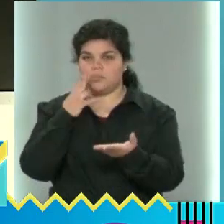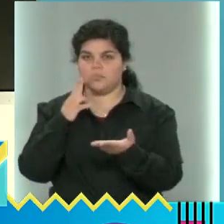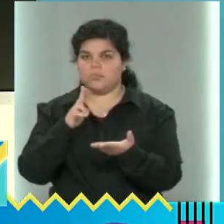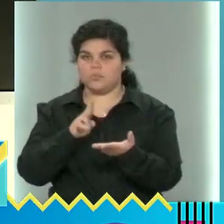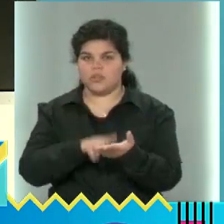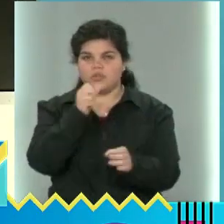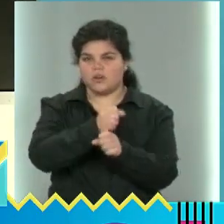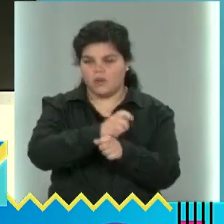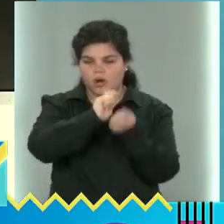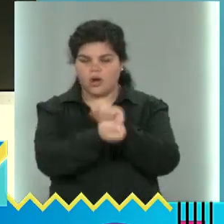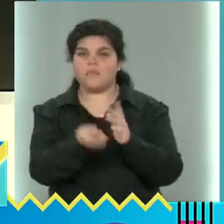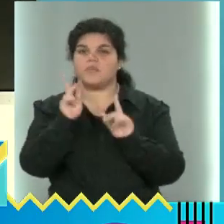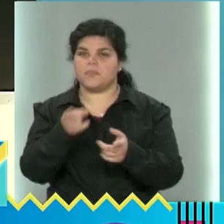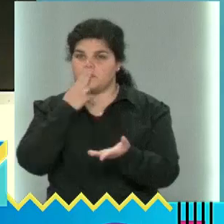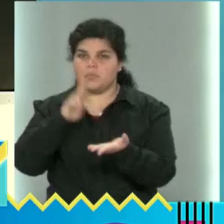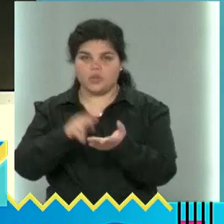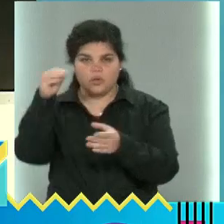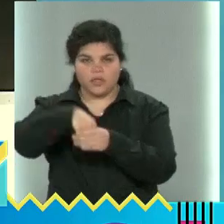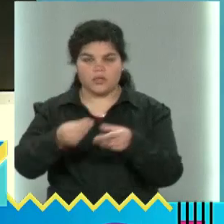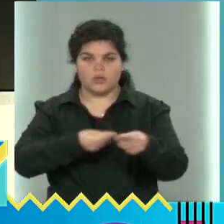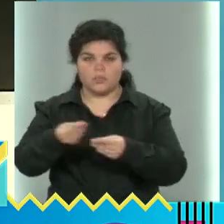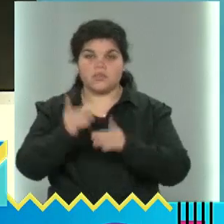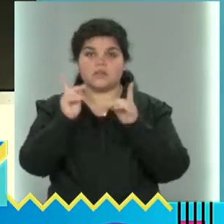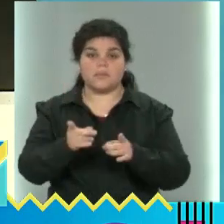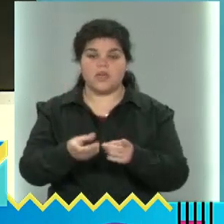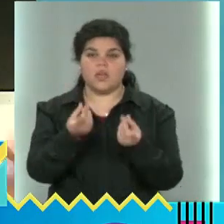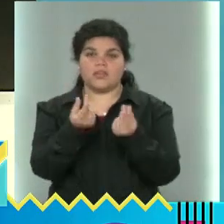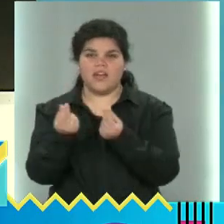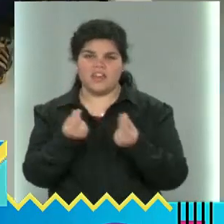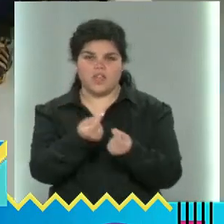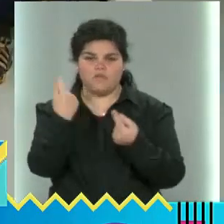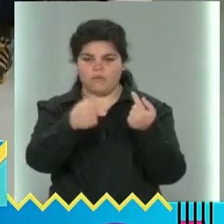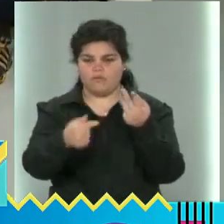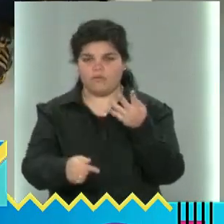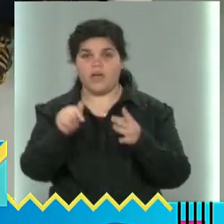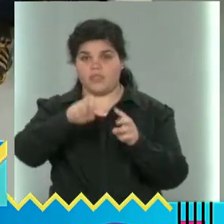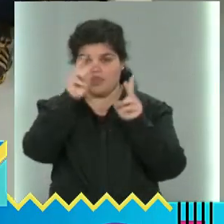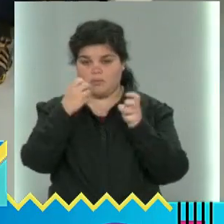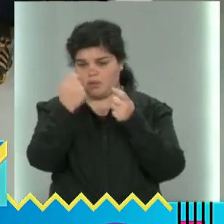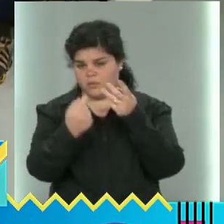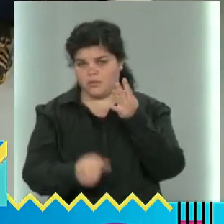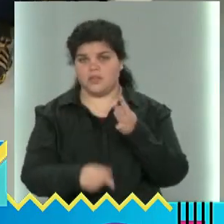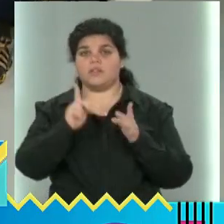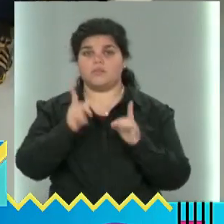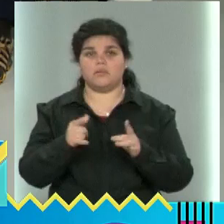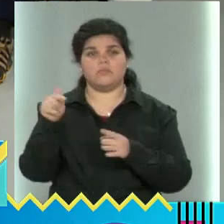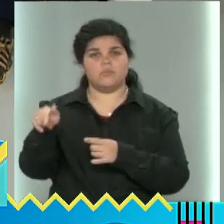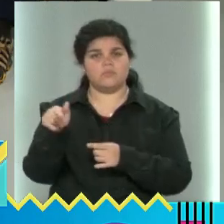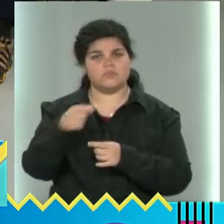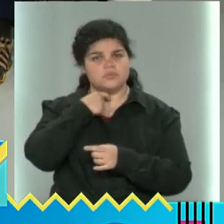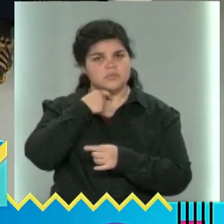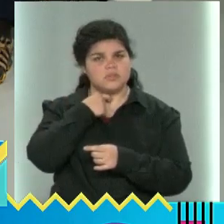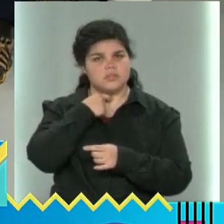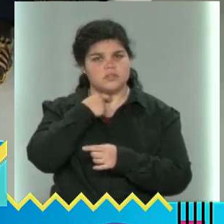adentro de las pymes, por supuesto, también, y con respecto a las tarifas. ¿Sí? Hay muchos temas que hemos ido tocando, pero vamos a seguir. Vos, Enrique, querías hacer